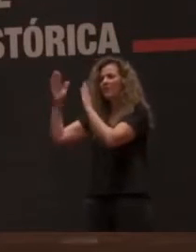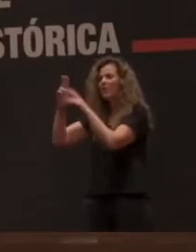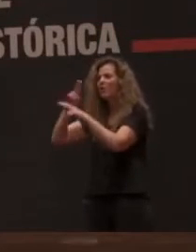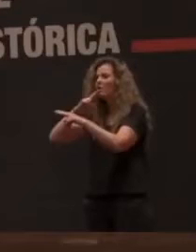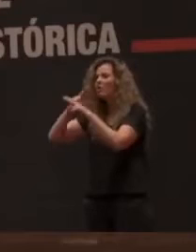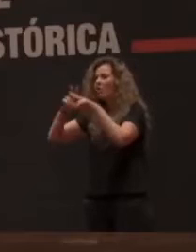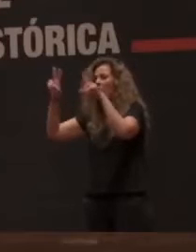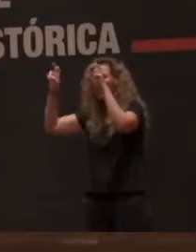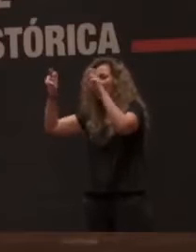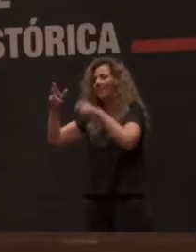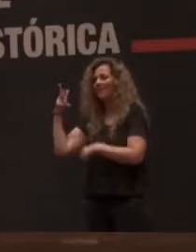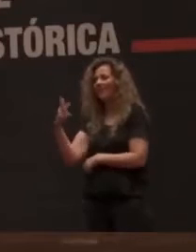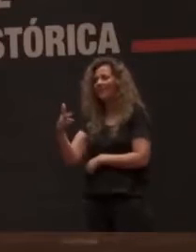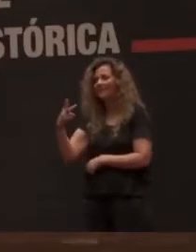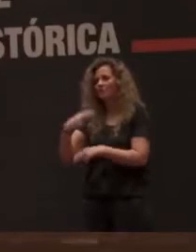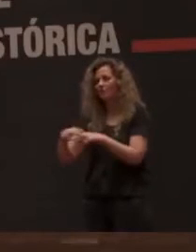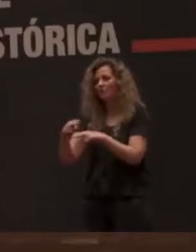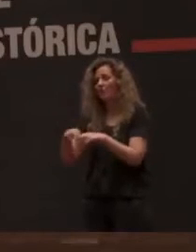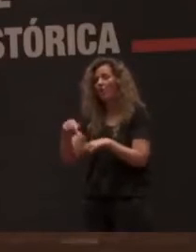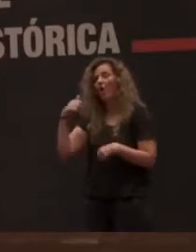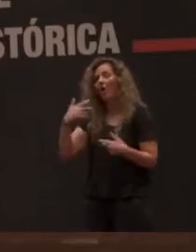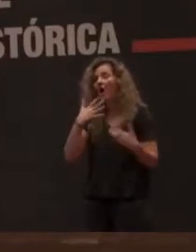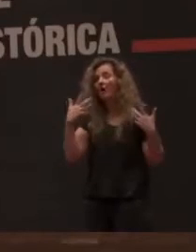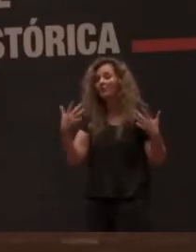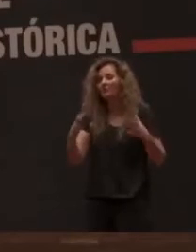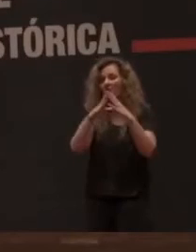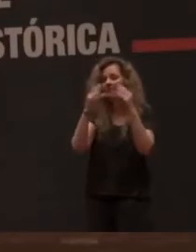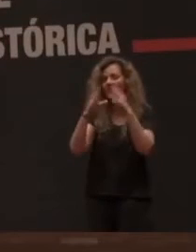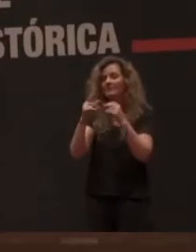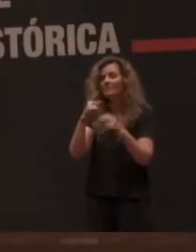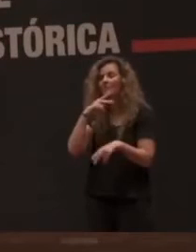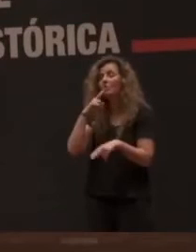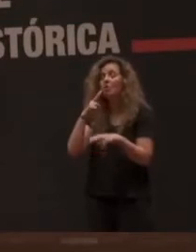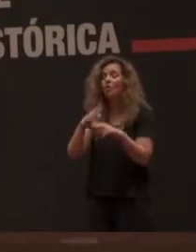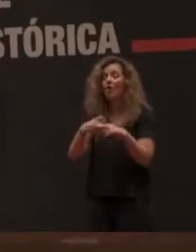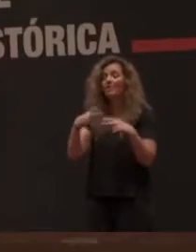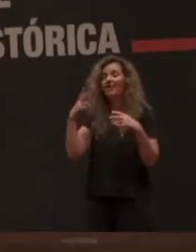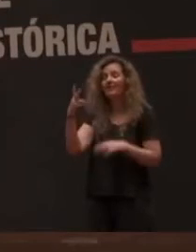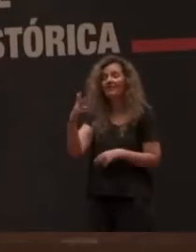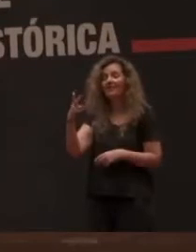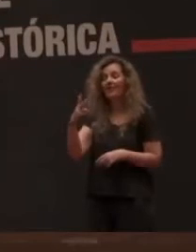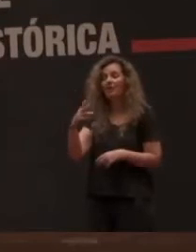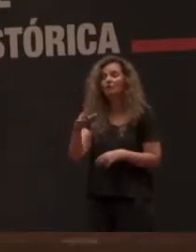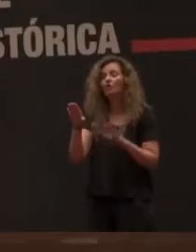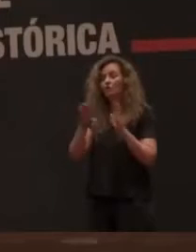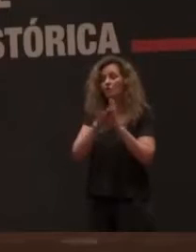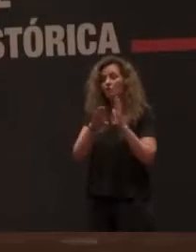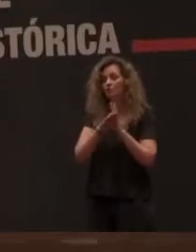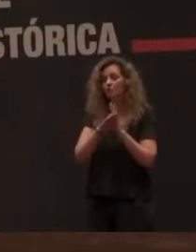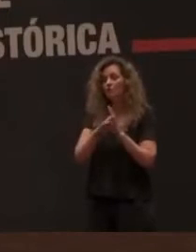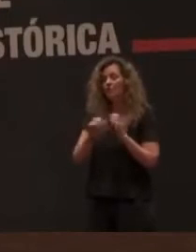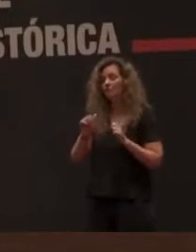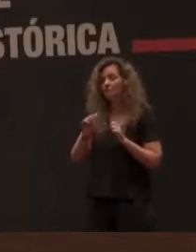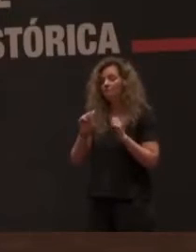el derecho político, ya sea en el facultad de San Chino, como derecho constitucional, los primeros trabajos. Algunos de